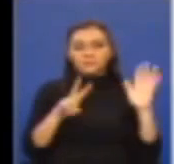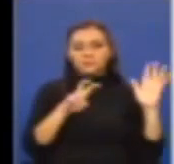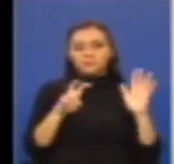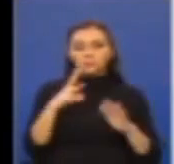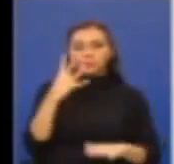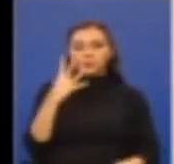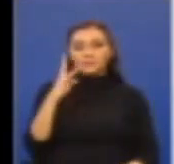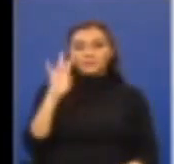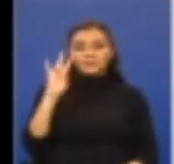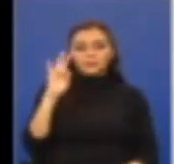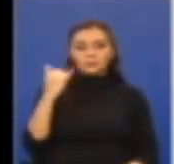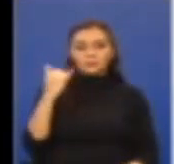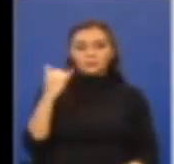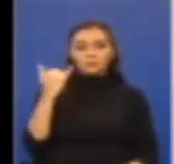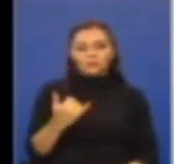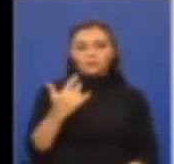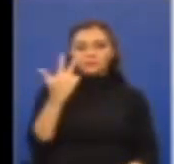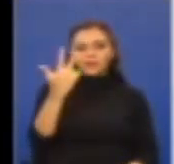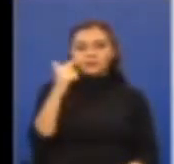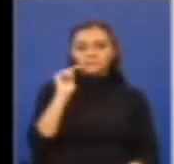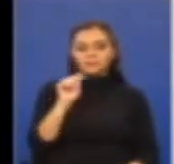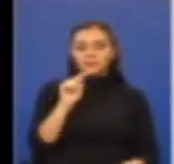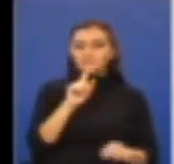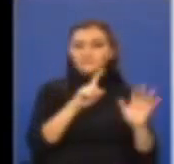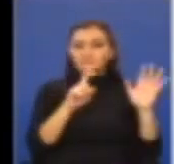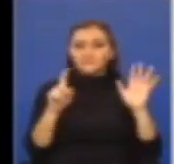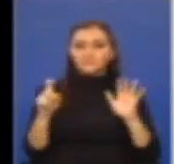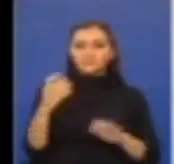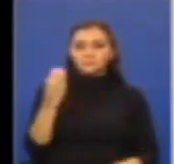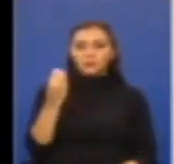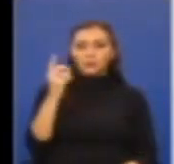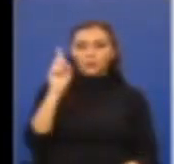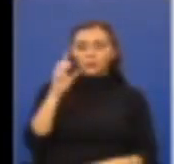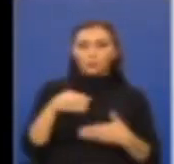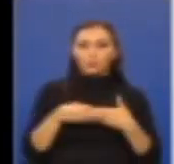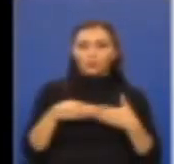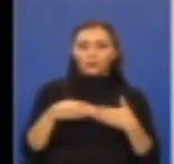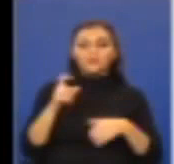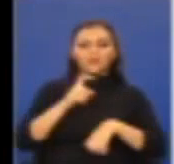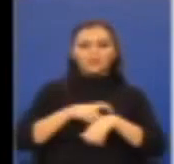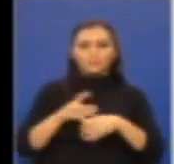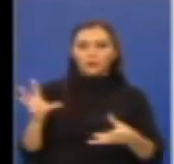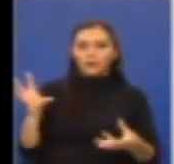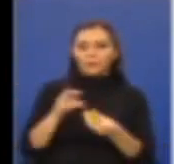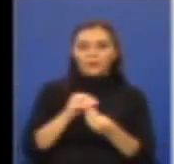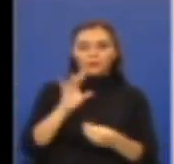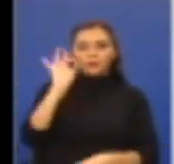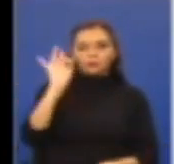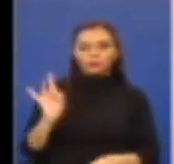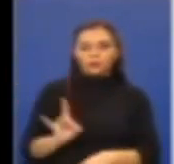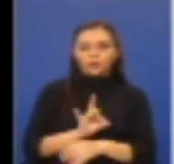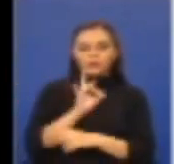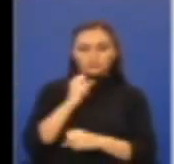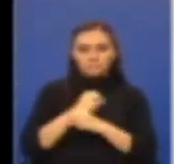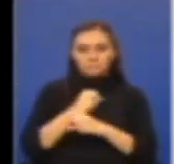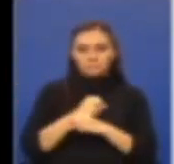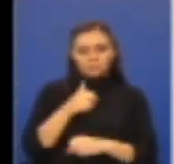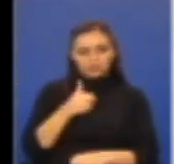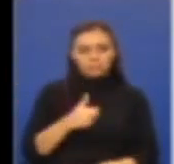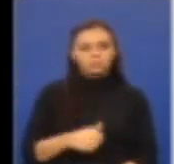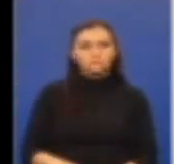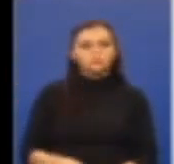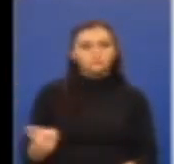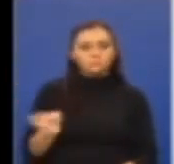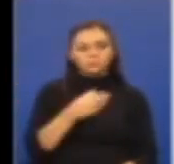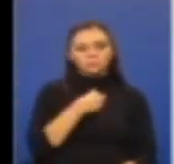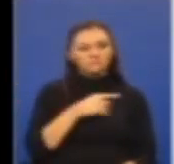$2,747, hoy $3,600. Por eso tenemos más profesores tiempo completo, el incremento es de 30% en un año. Sigamos. Son